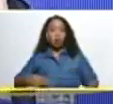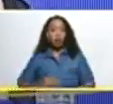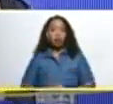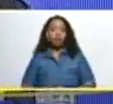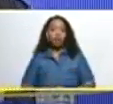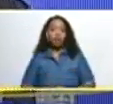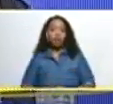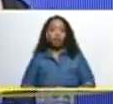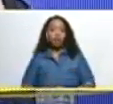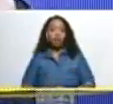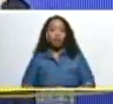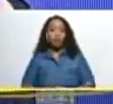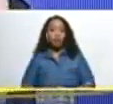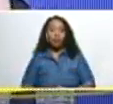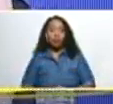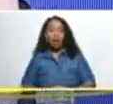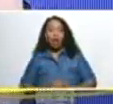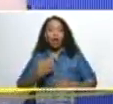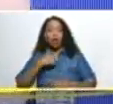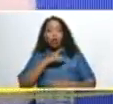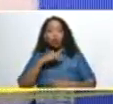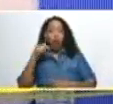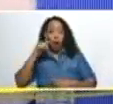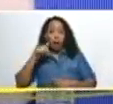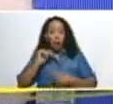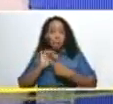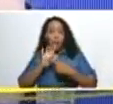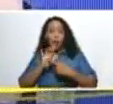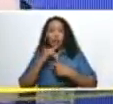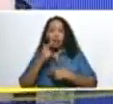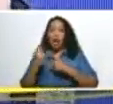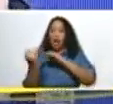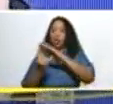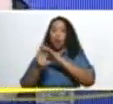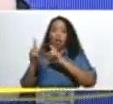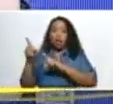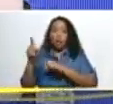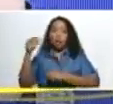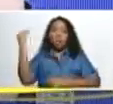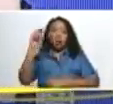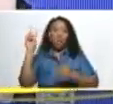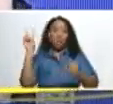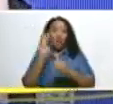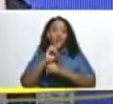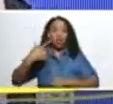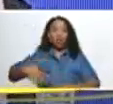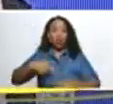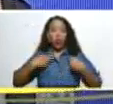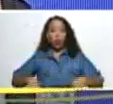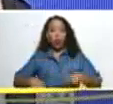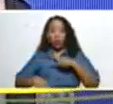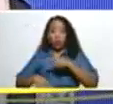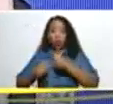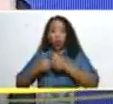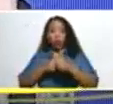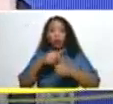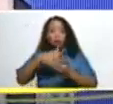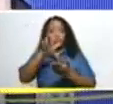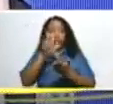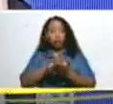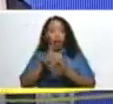esas partes donde señalaban a una institución en particular como la mayor violadora de derechos humanos, sin ese elemento probatorio de